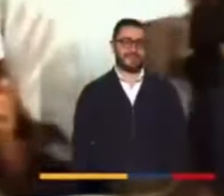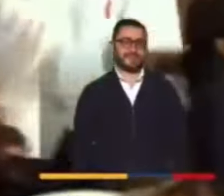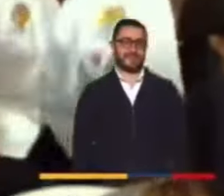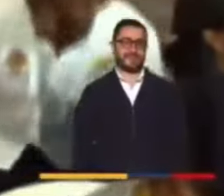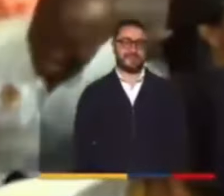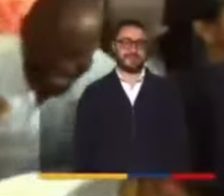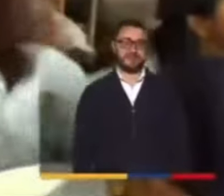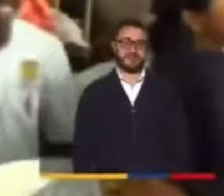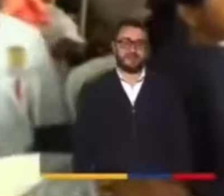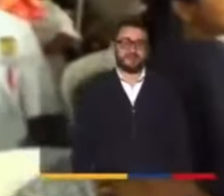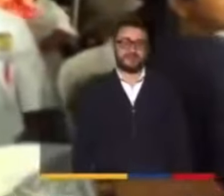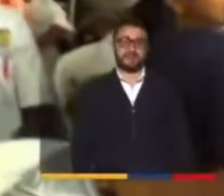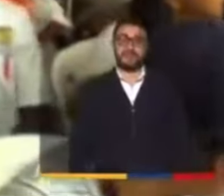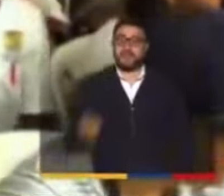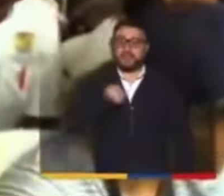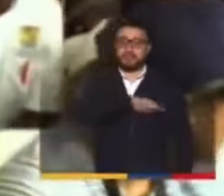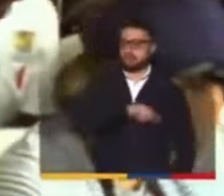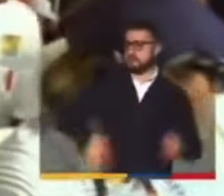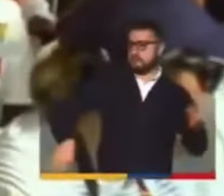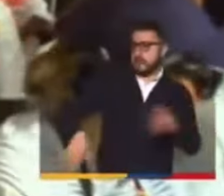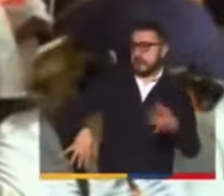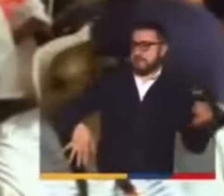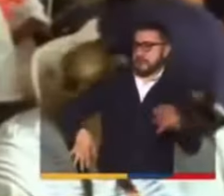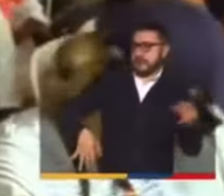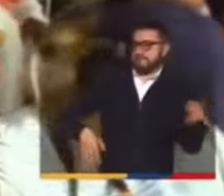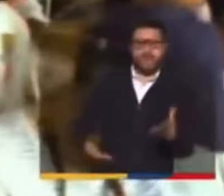Le ganaríamos una y otra vez.